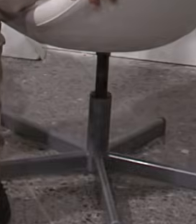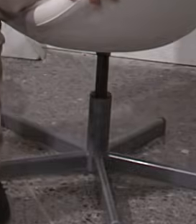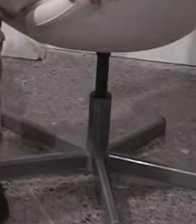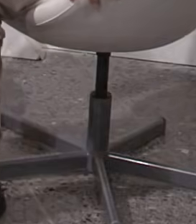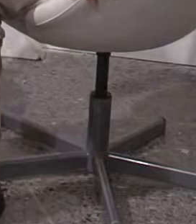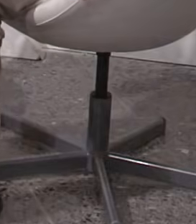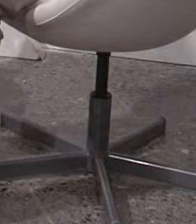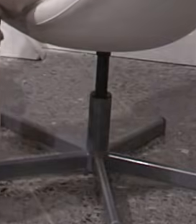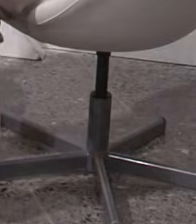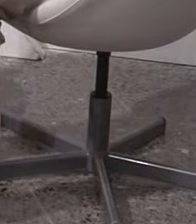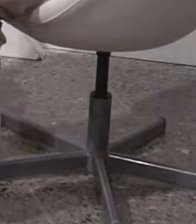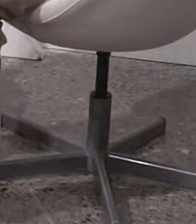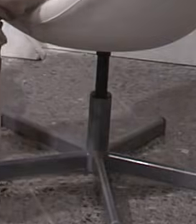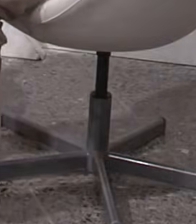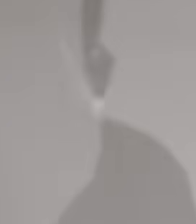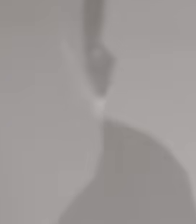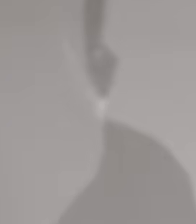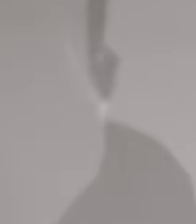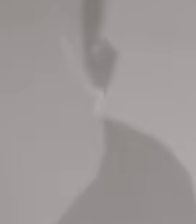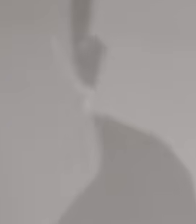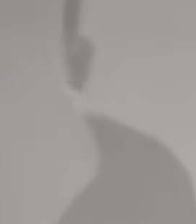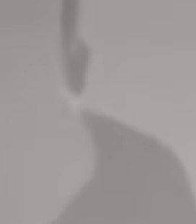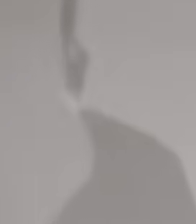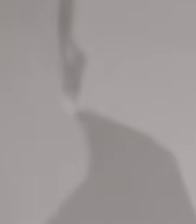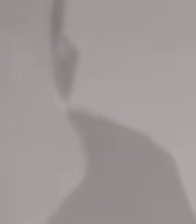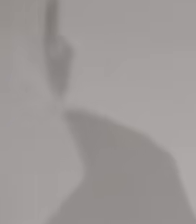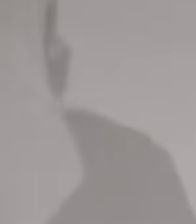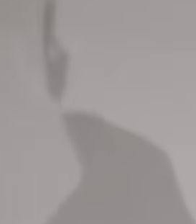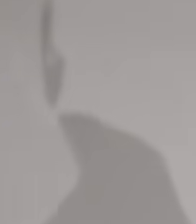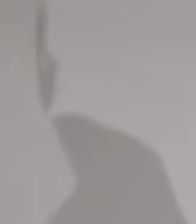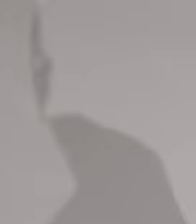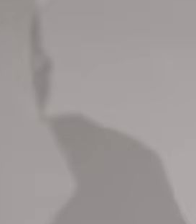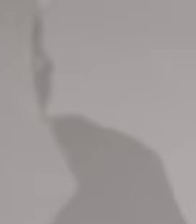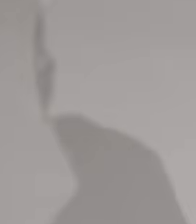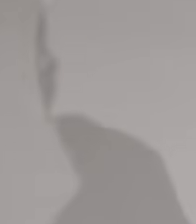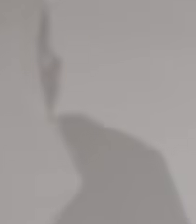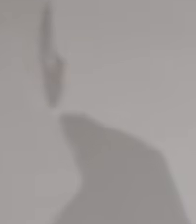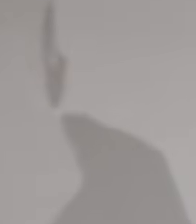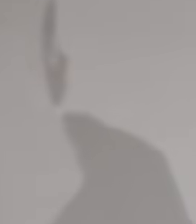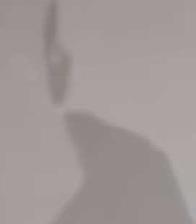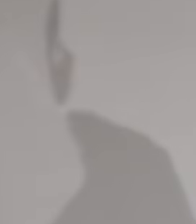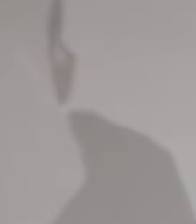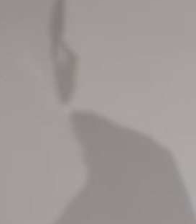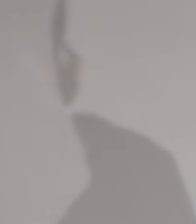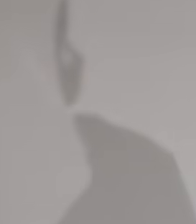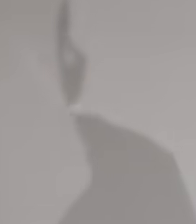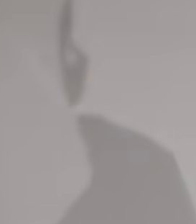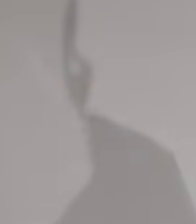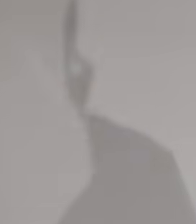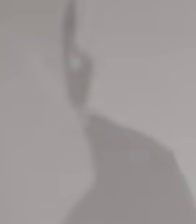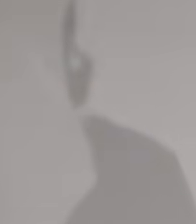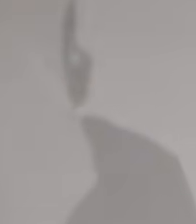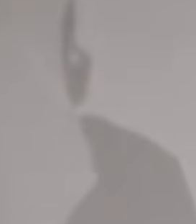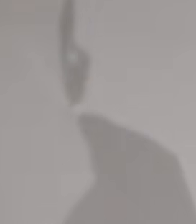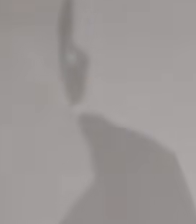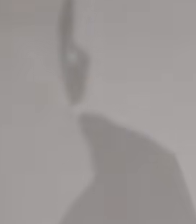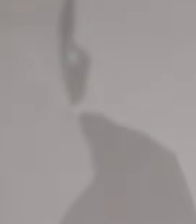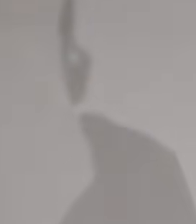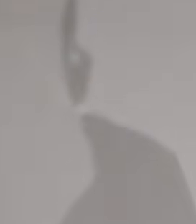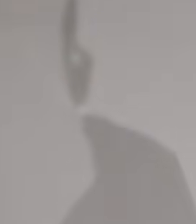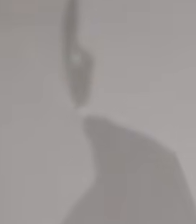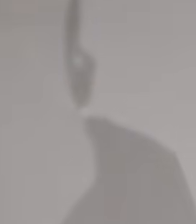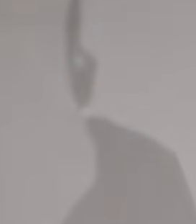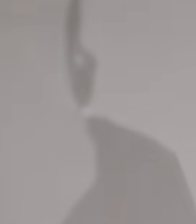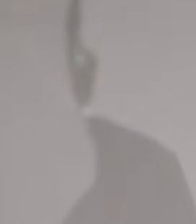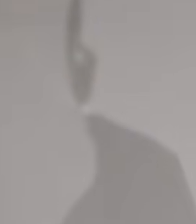quiero que cuente, este hombre no es solo el héroe y el genio de la medicina cubana, sino esto que decía